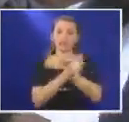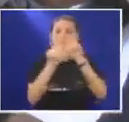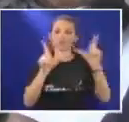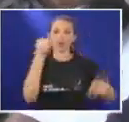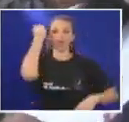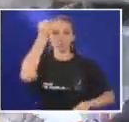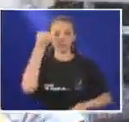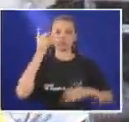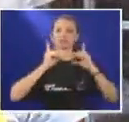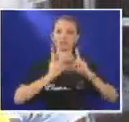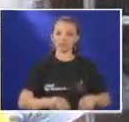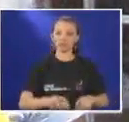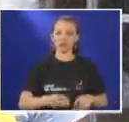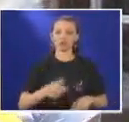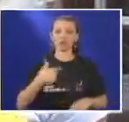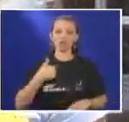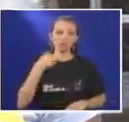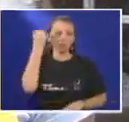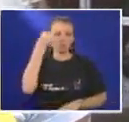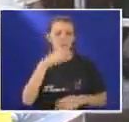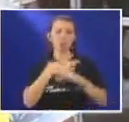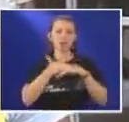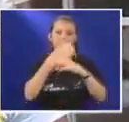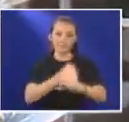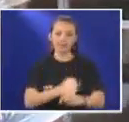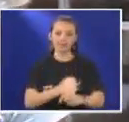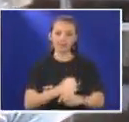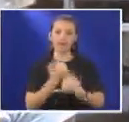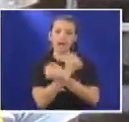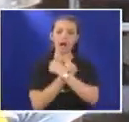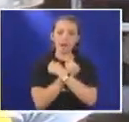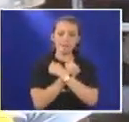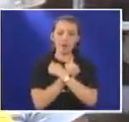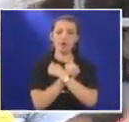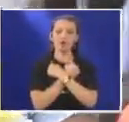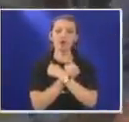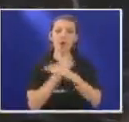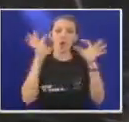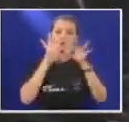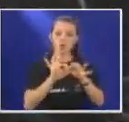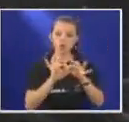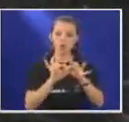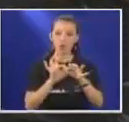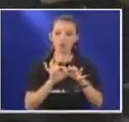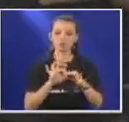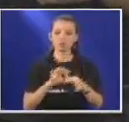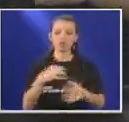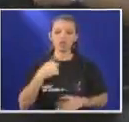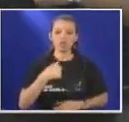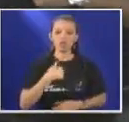y de decisión, esperanza, de amor, de unión. Estoy